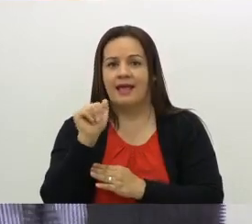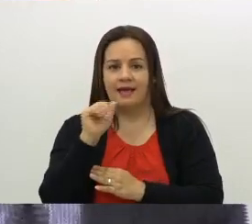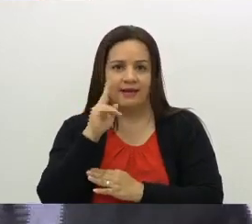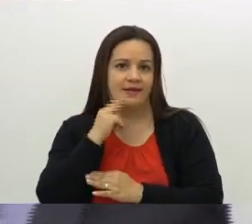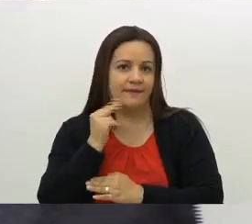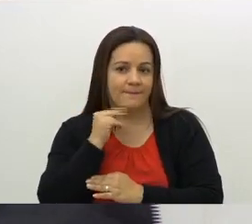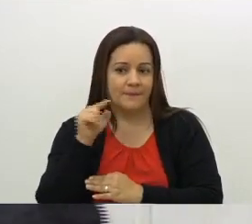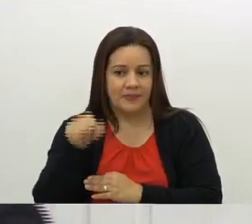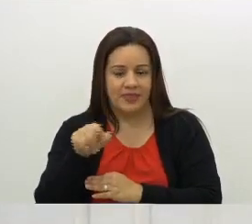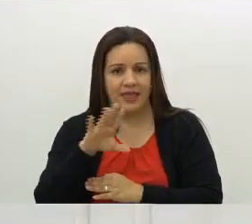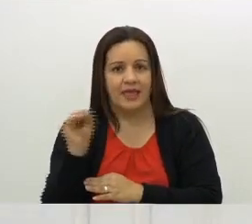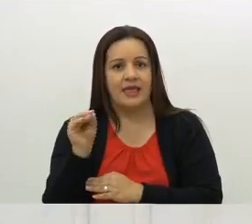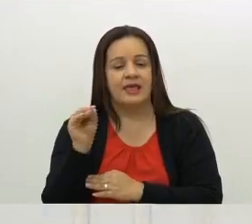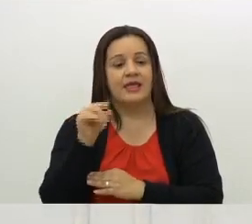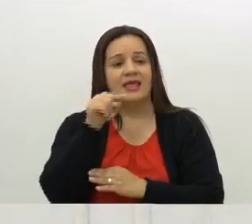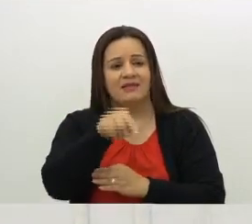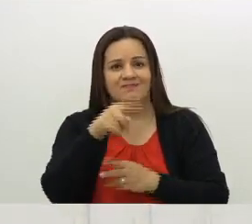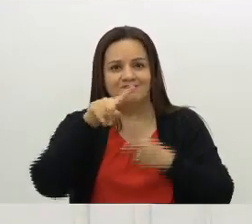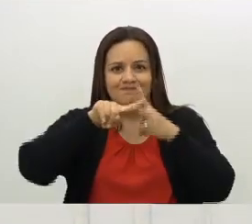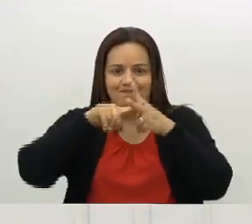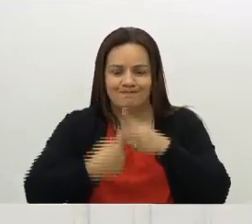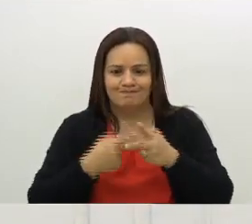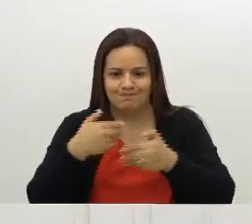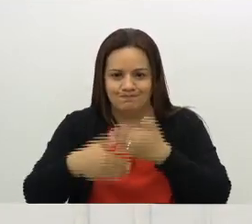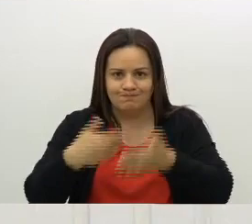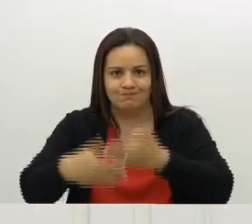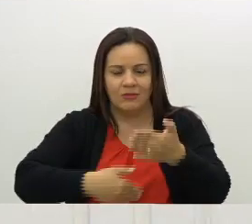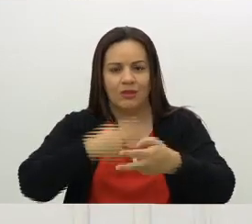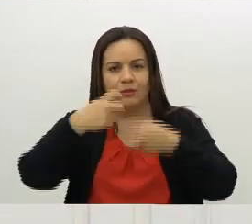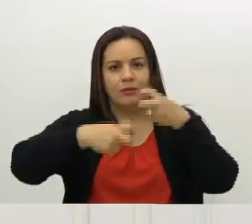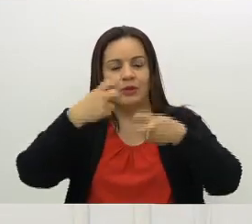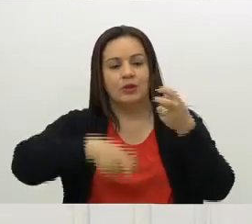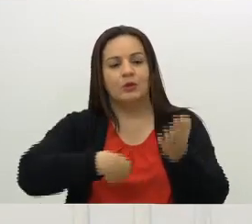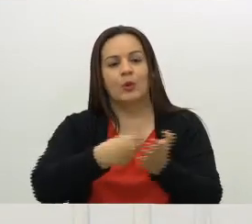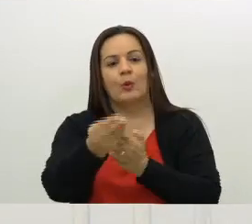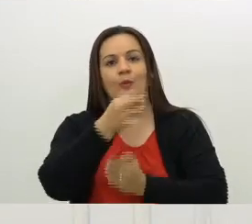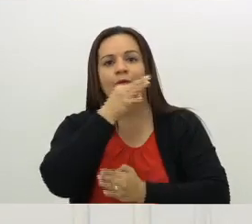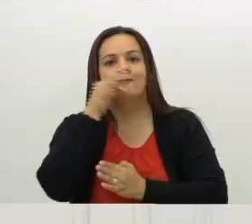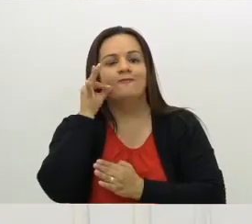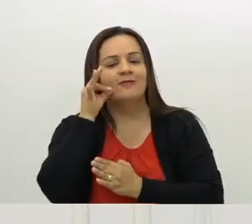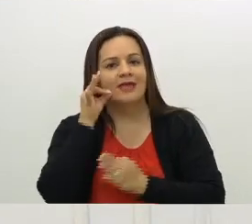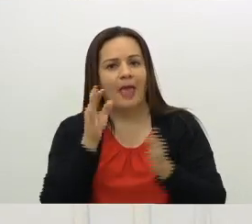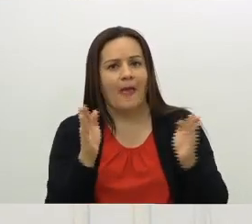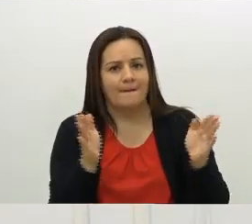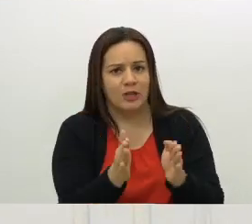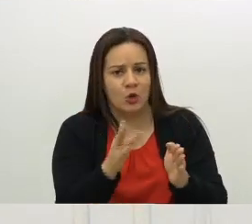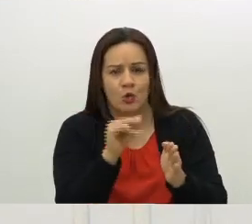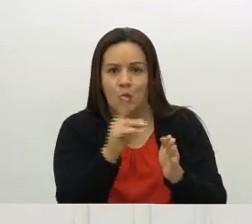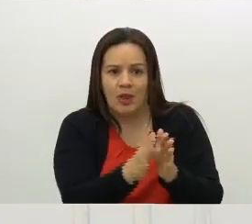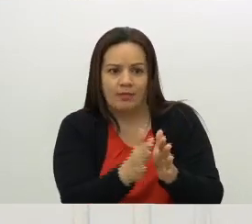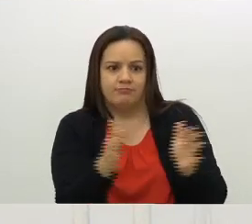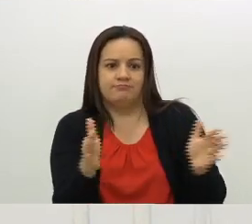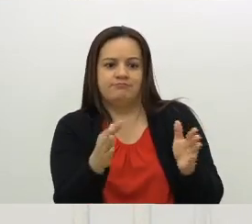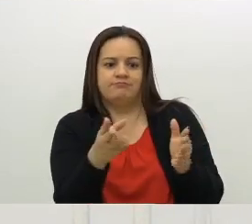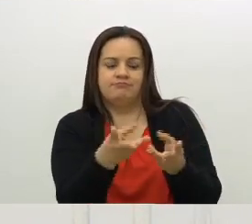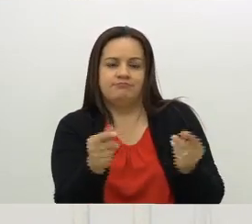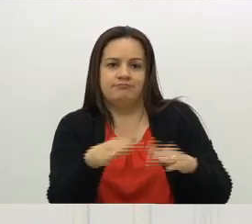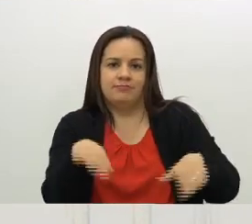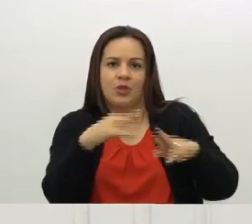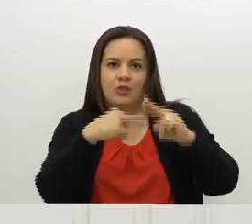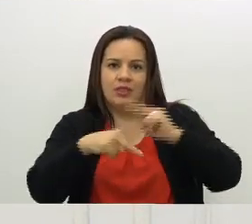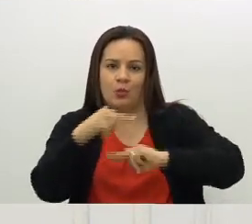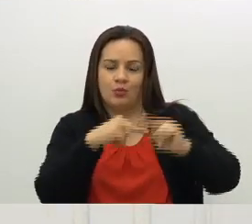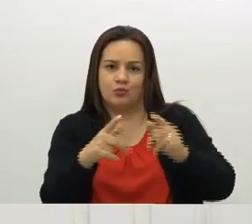Cuando se compra esa finca, que no era una finca menor, no era un ingenio pequeñito, era un negocio